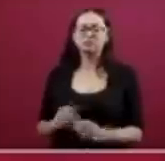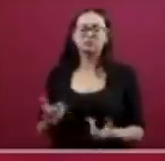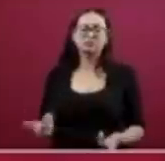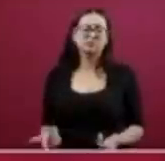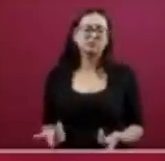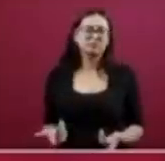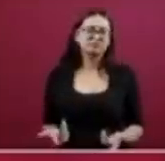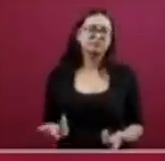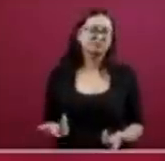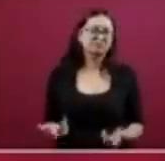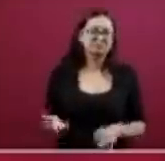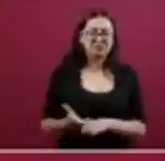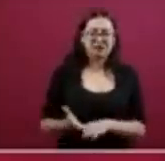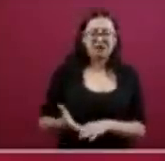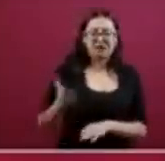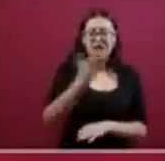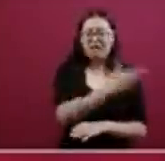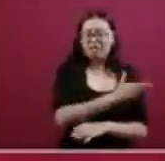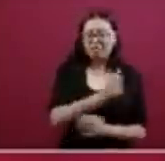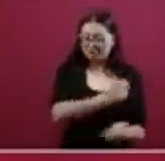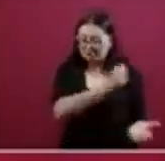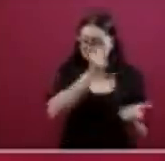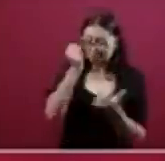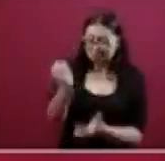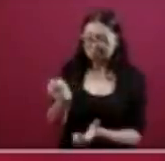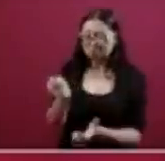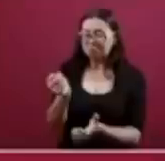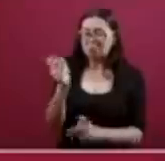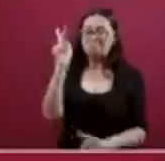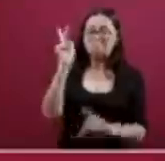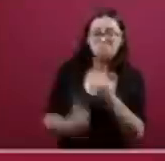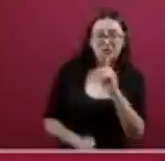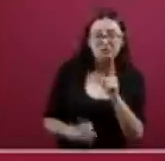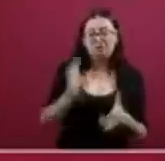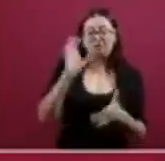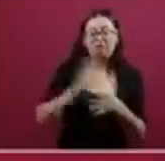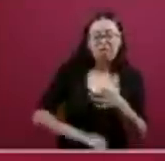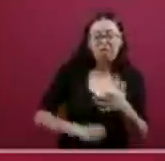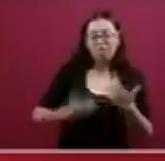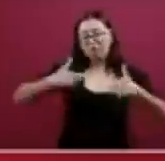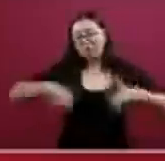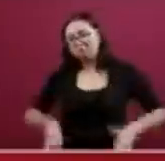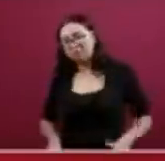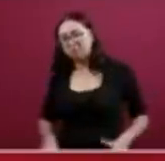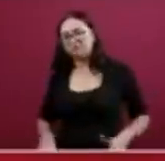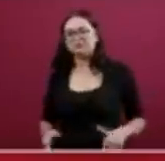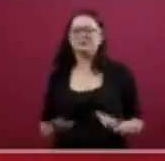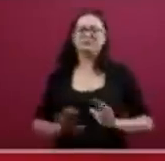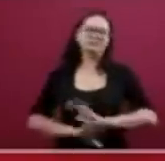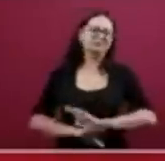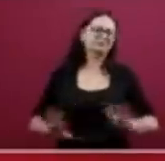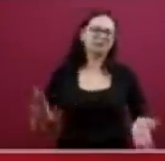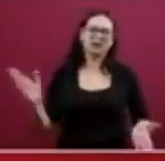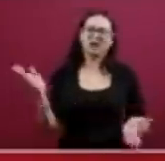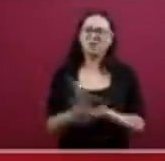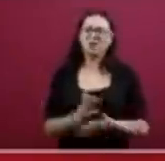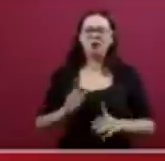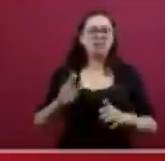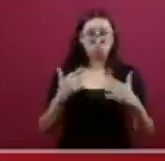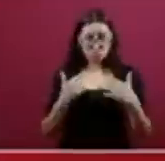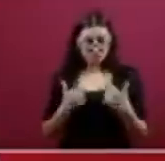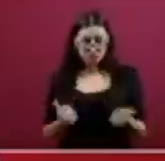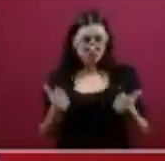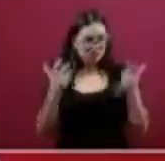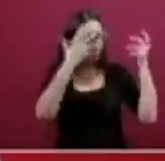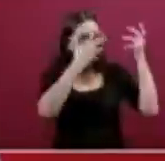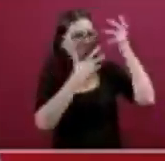con moche, con piquete de ojo, y eso ya se acabó. Entonces, que no se malinterprete, o sea, hoy